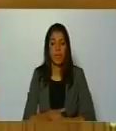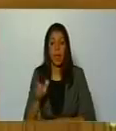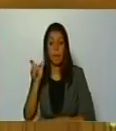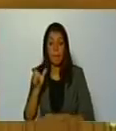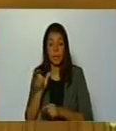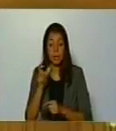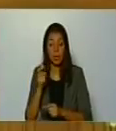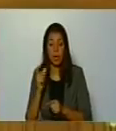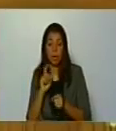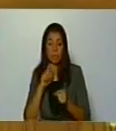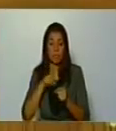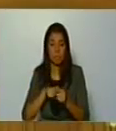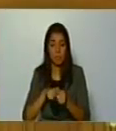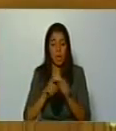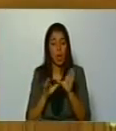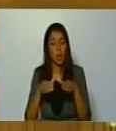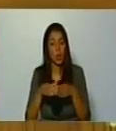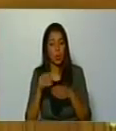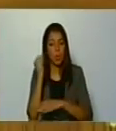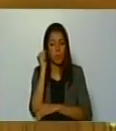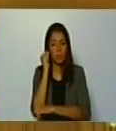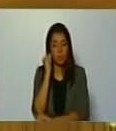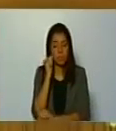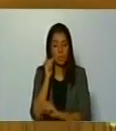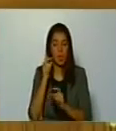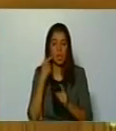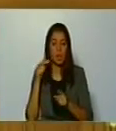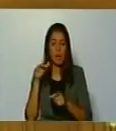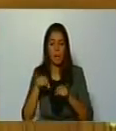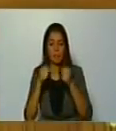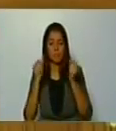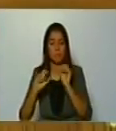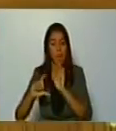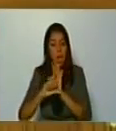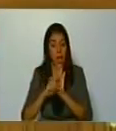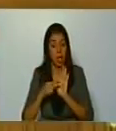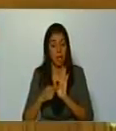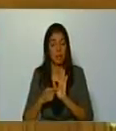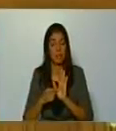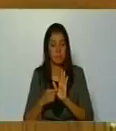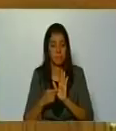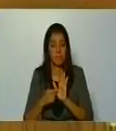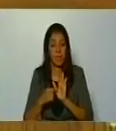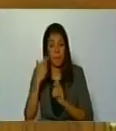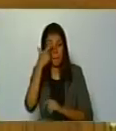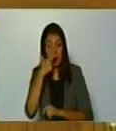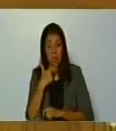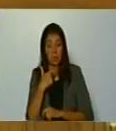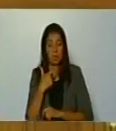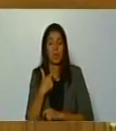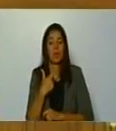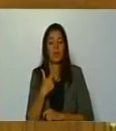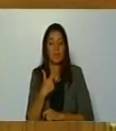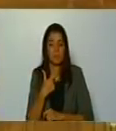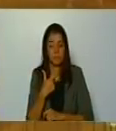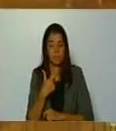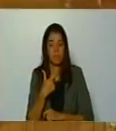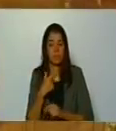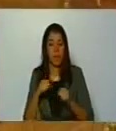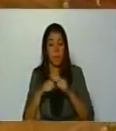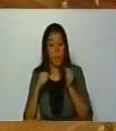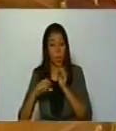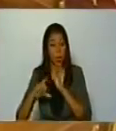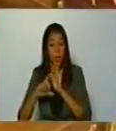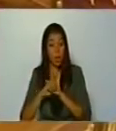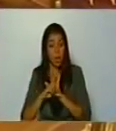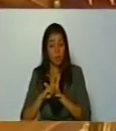grupo de delincuencia organizada para cometer uno o más delitos graves, estará cometiendo el delito